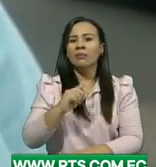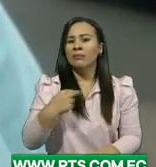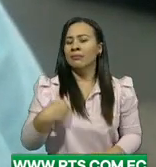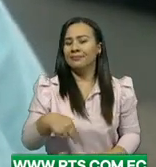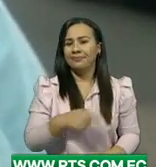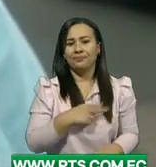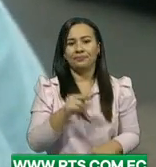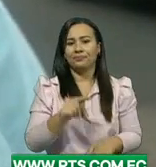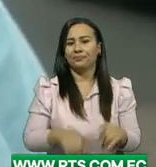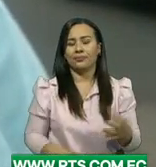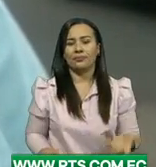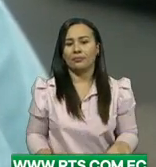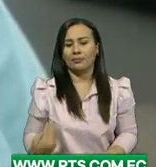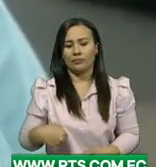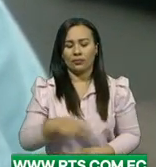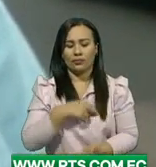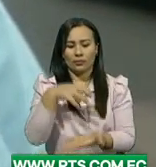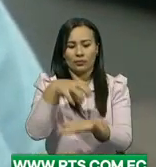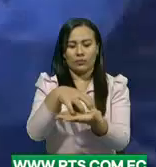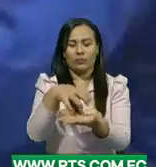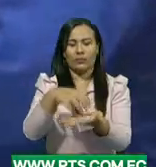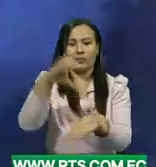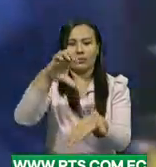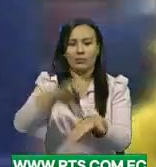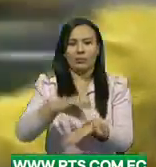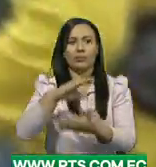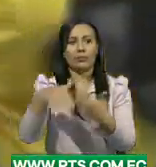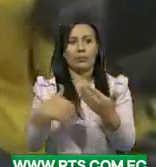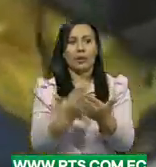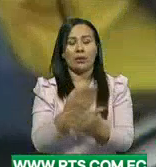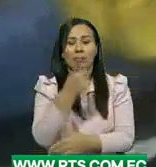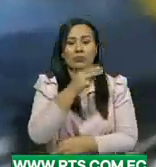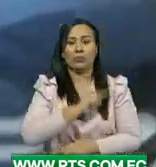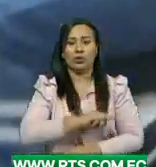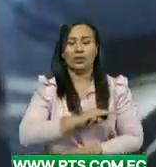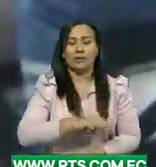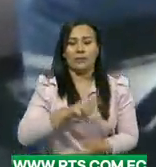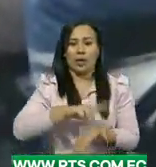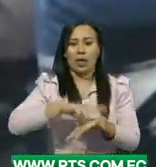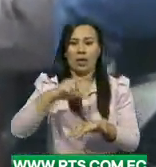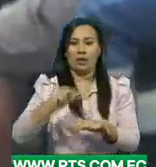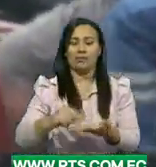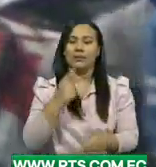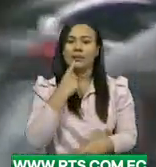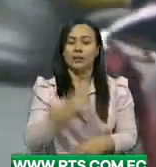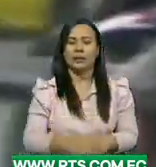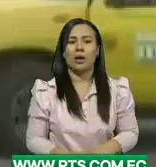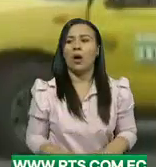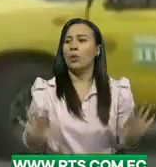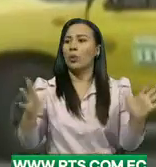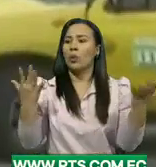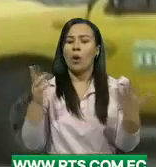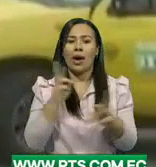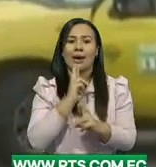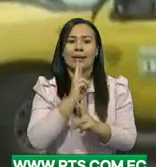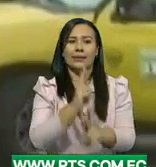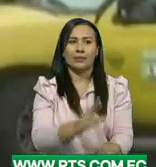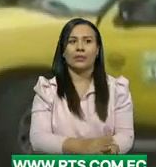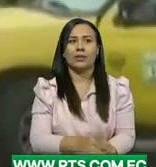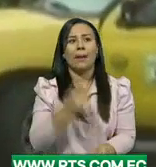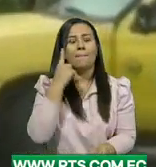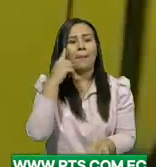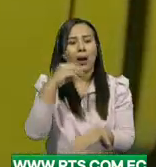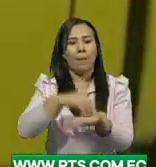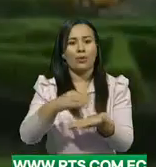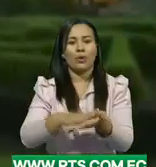anarquizar nosotros a nuestra provincia, a nuestra ciudad. Por su parte, el municipio de Tena dio a conocer que no existe resolución alguna para la creación